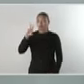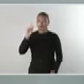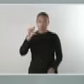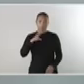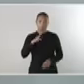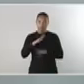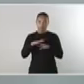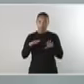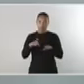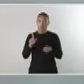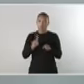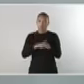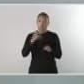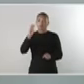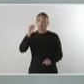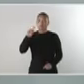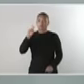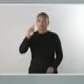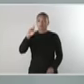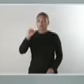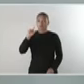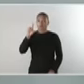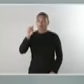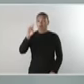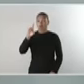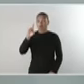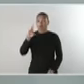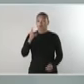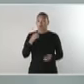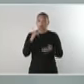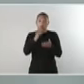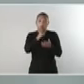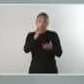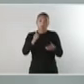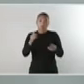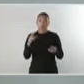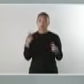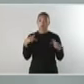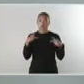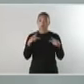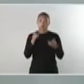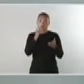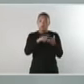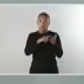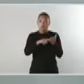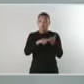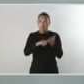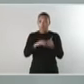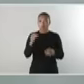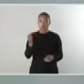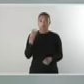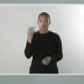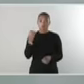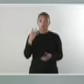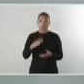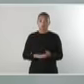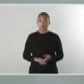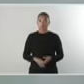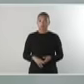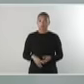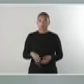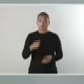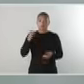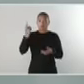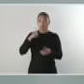ni el compadre el gobernador este vendrá propuesto por parte de los sectores productivos de las cámaras y este